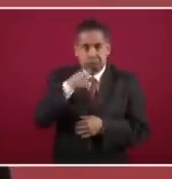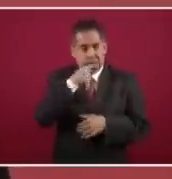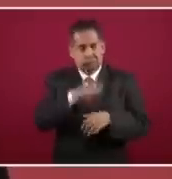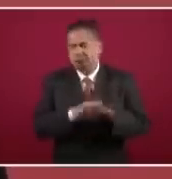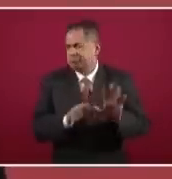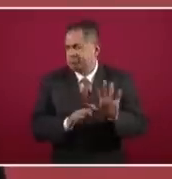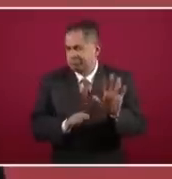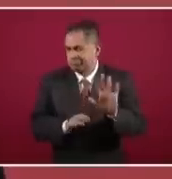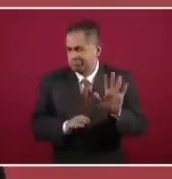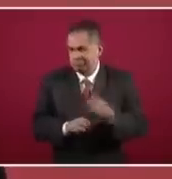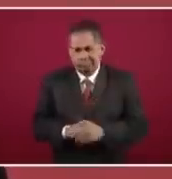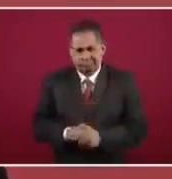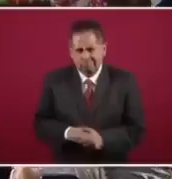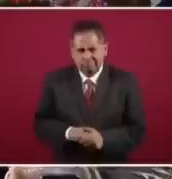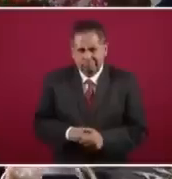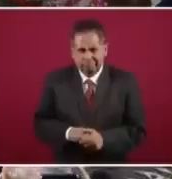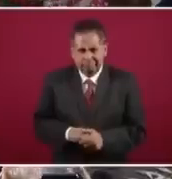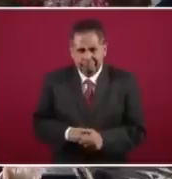¿no?